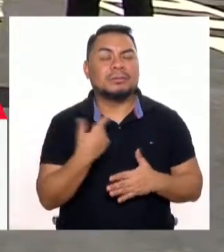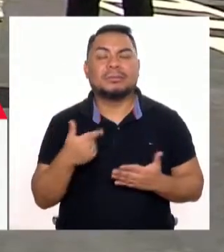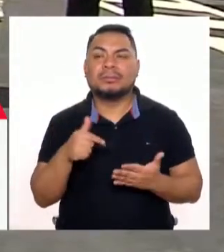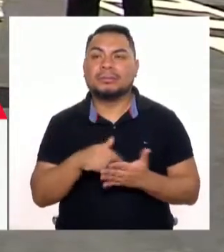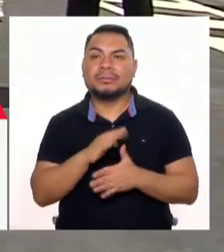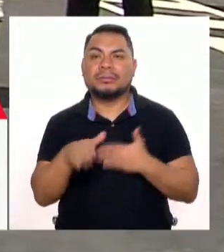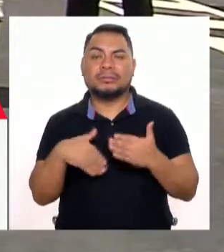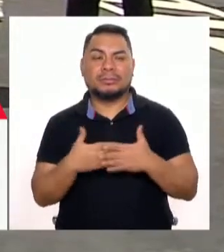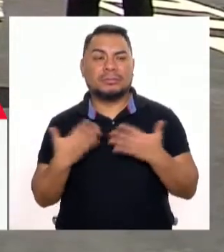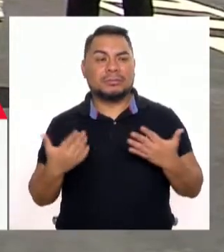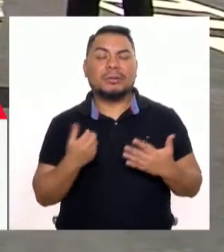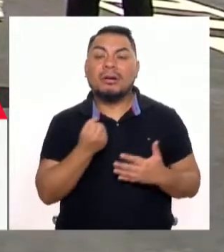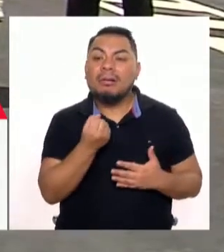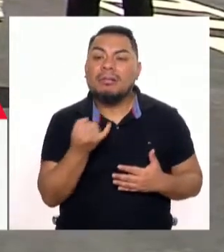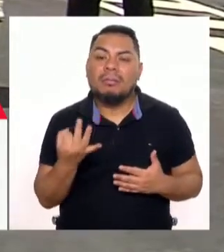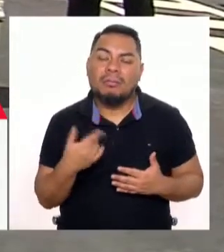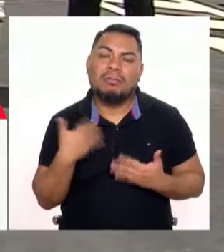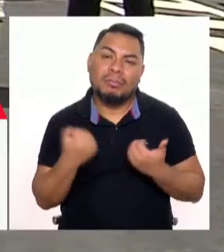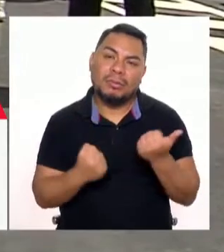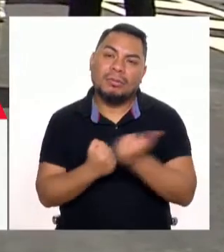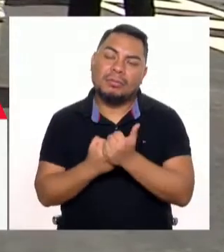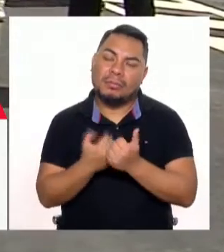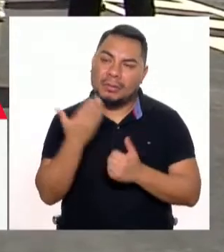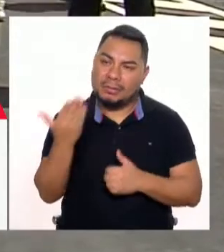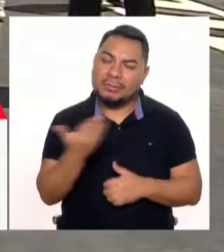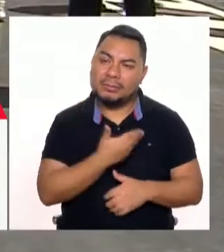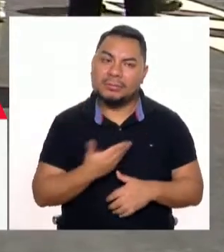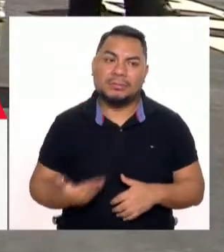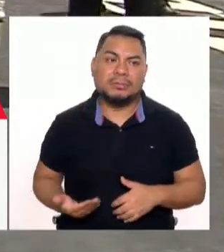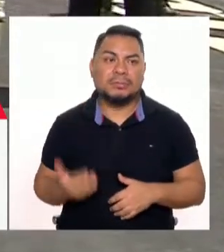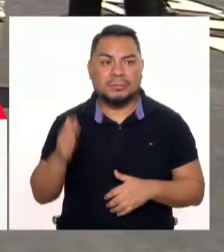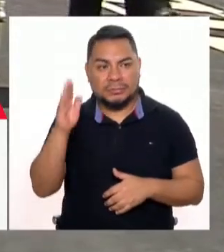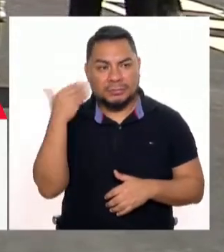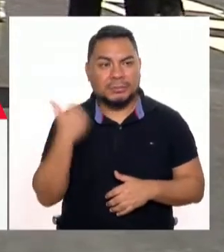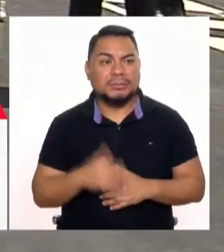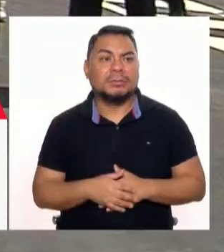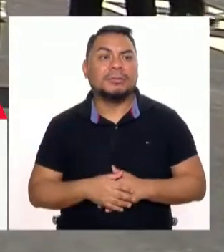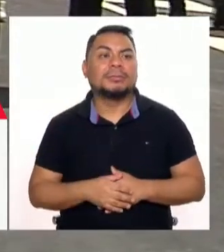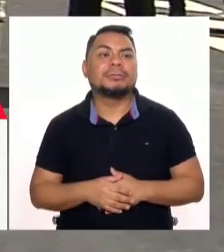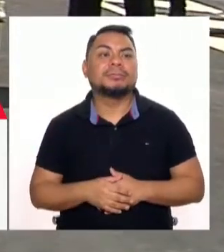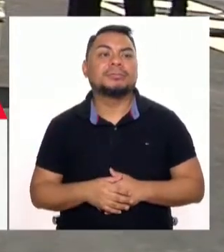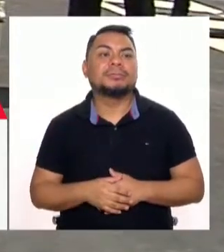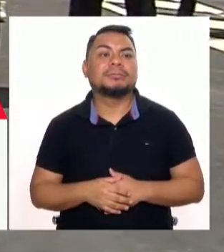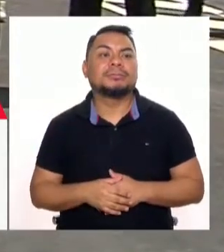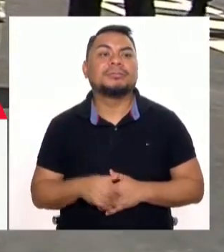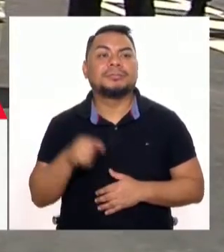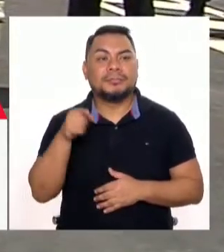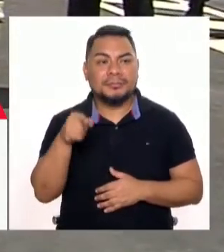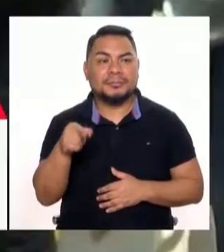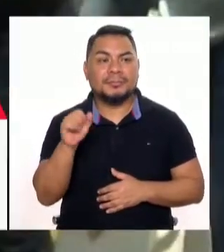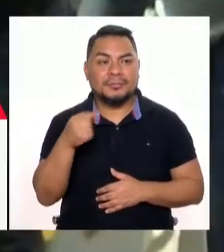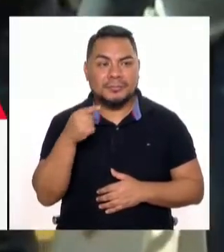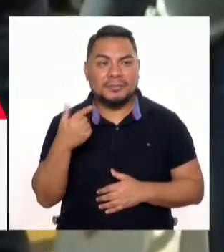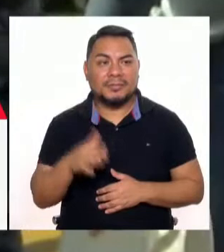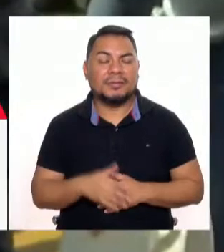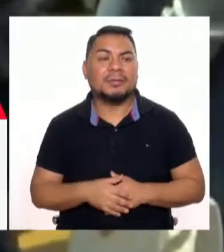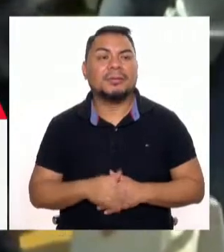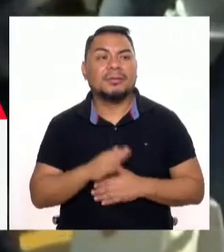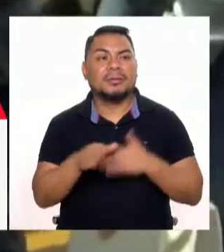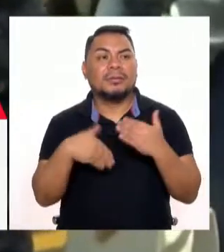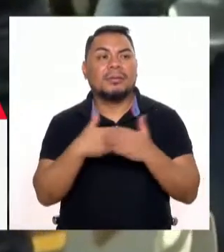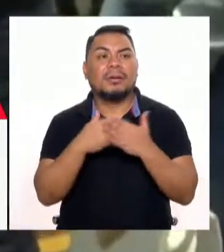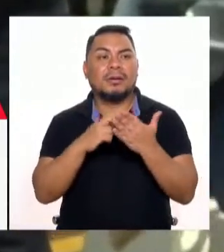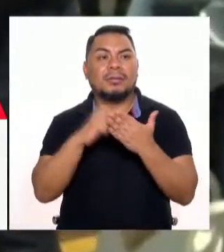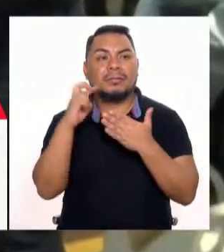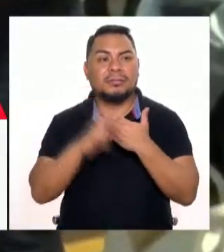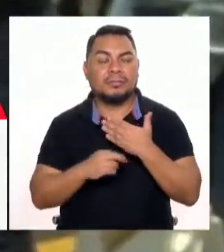al menos si quiere unos cuantos nos podrá apoyar usted señora presidenta Ahí está todos